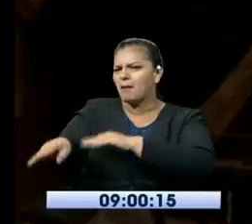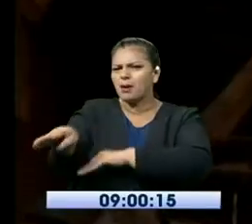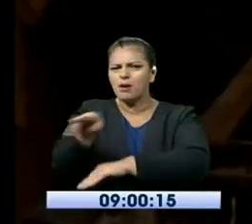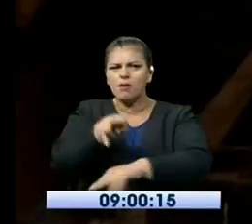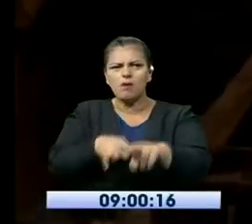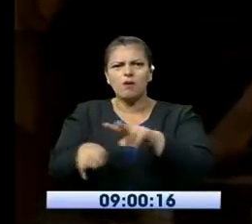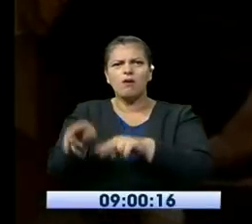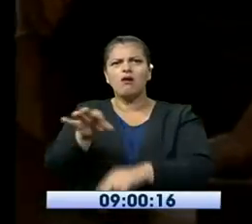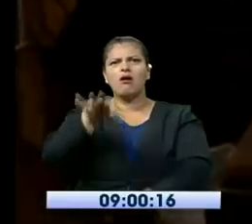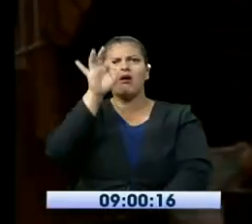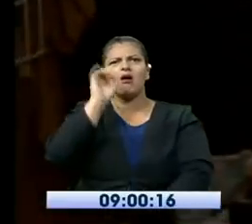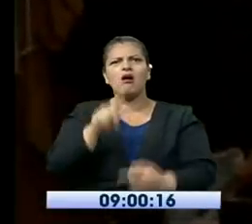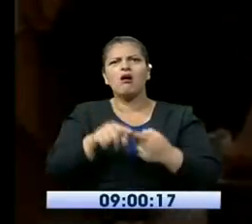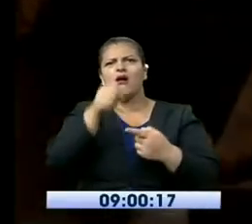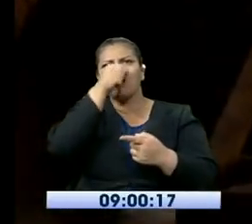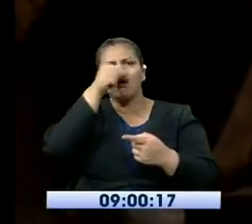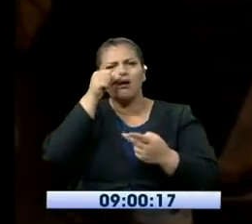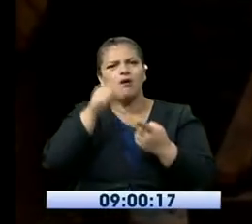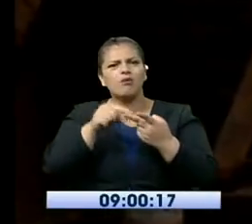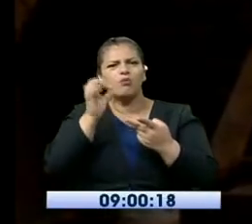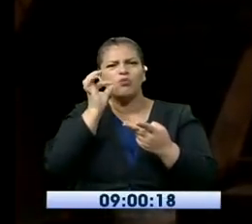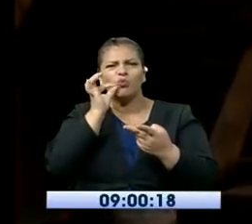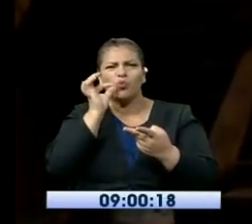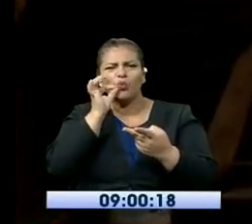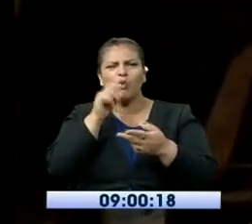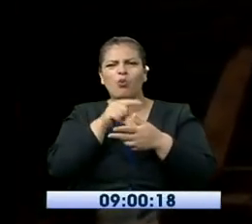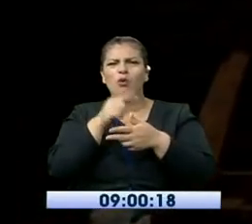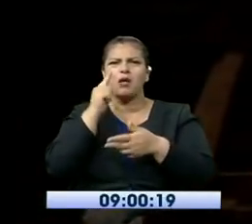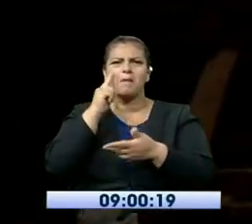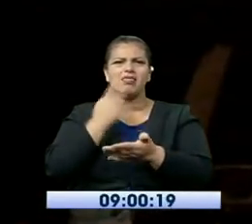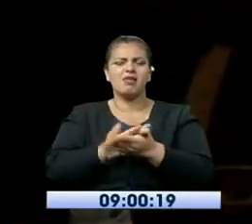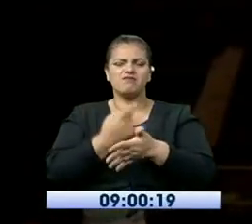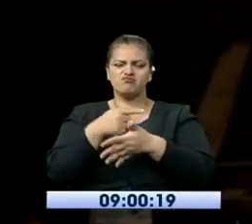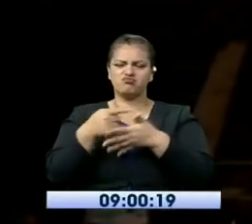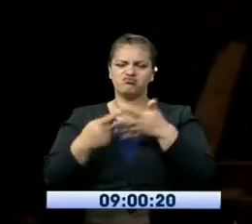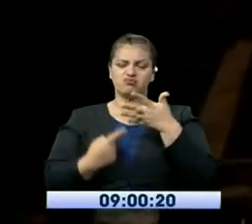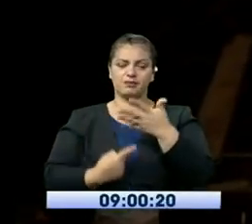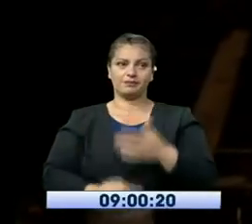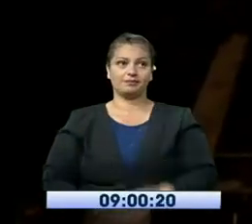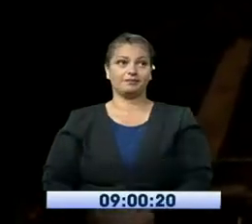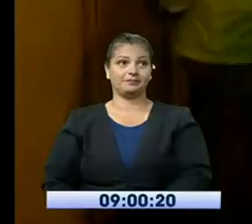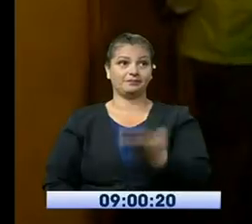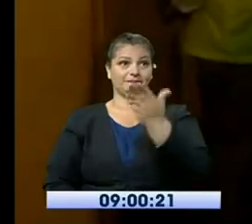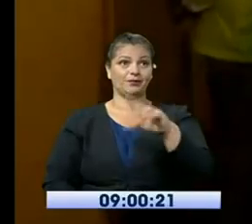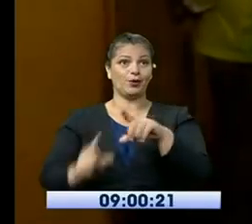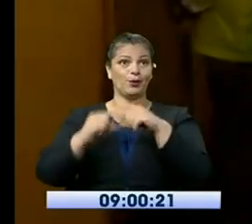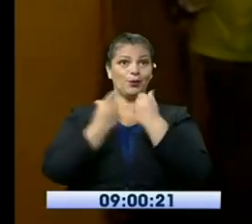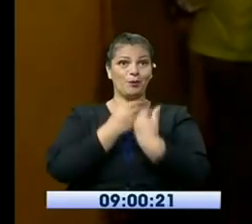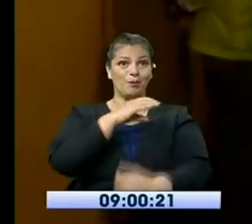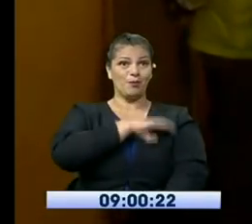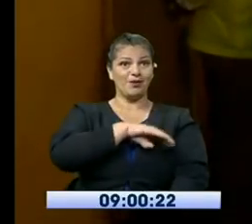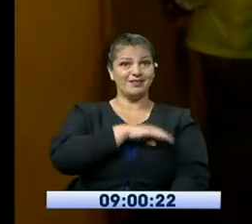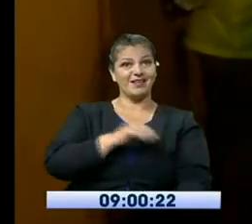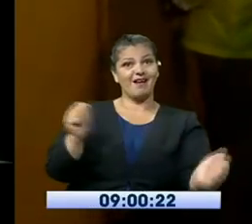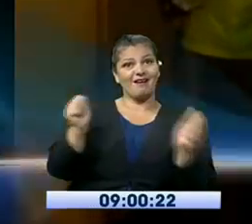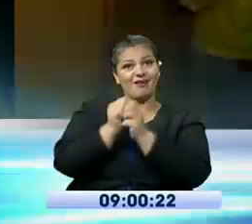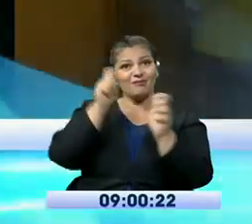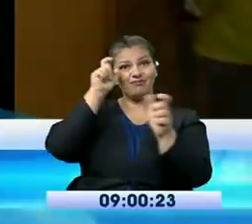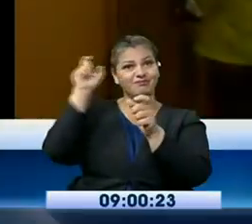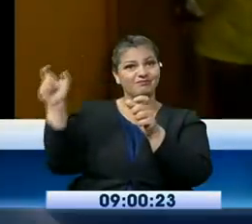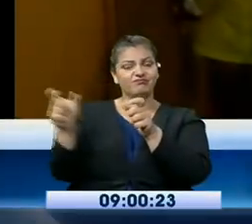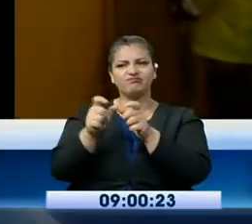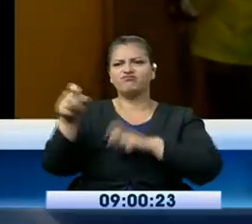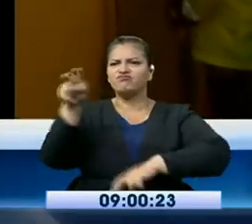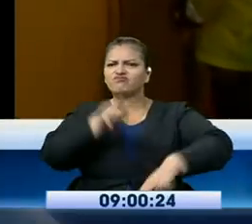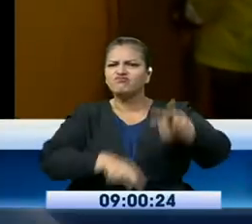miembros de la policía antinarcóticos y de la fiscalía del guayas llegaron a este este barrio ubicada en el sur de guayaquil en las cercanías del mercado de la